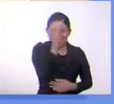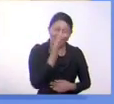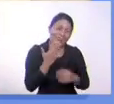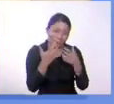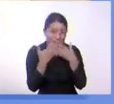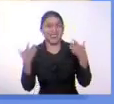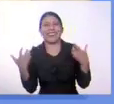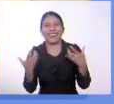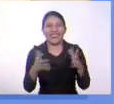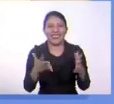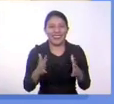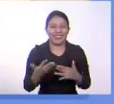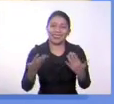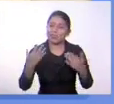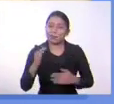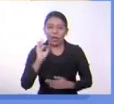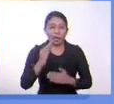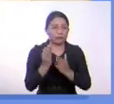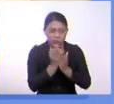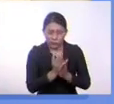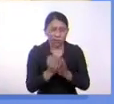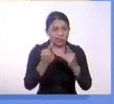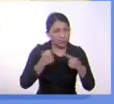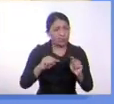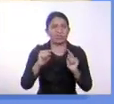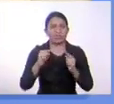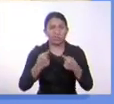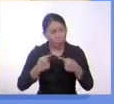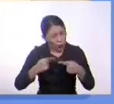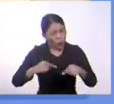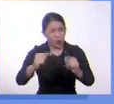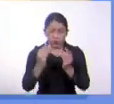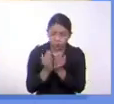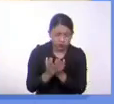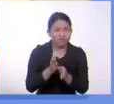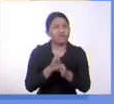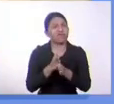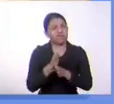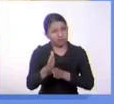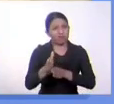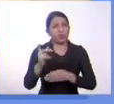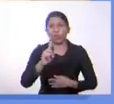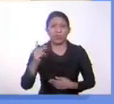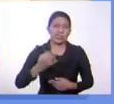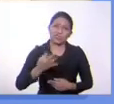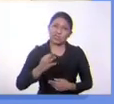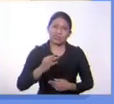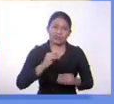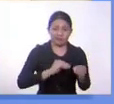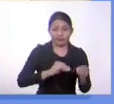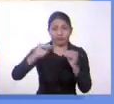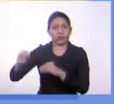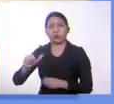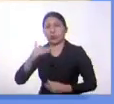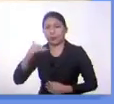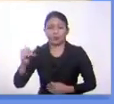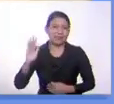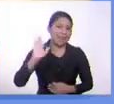mejor que estudiemos, que lleguemos a generar una profesión y que no necesitemos salir de esa duda.